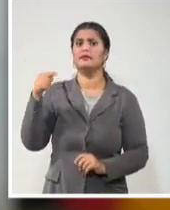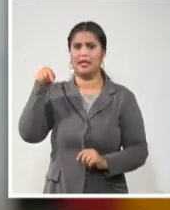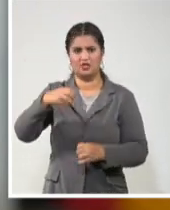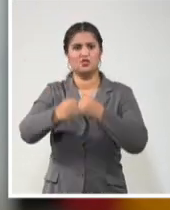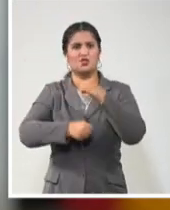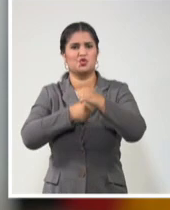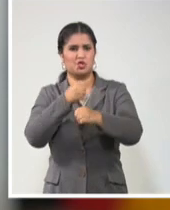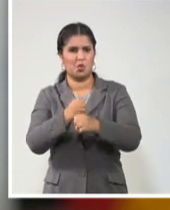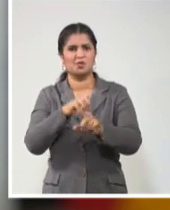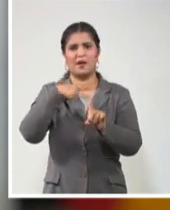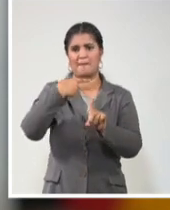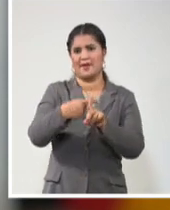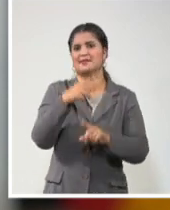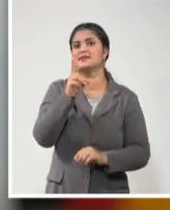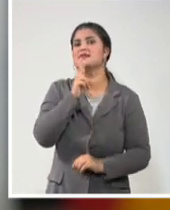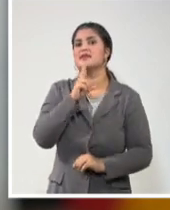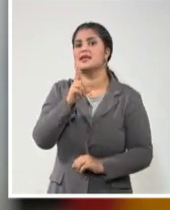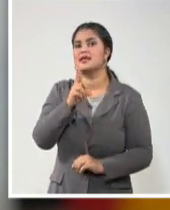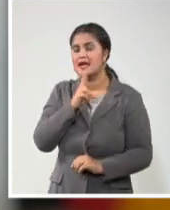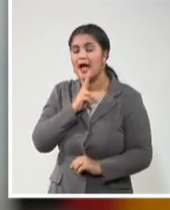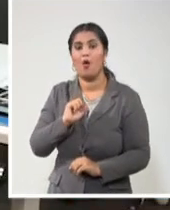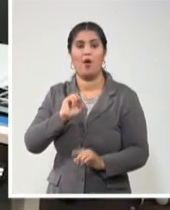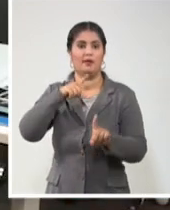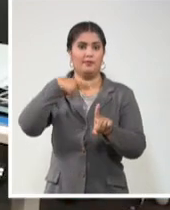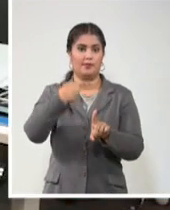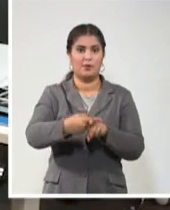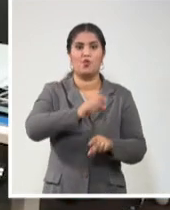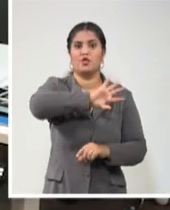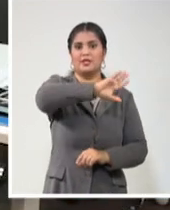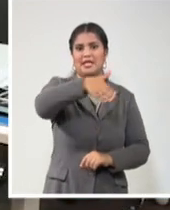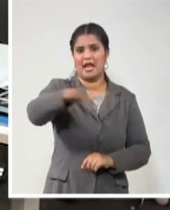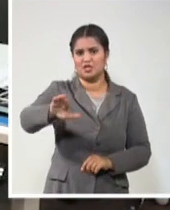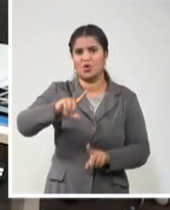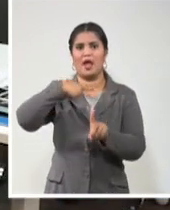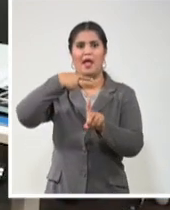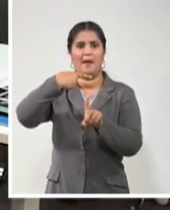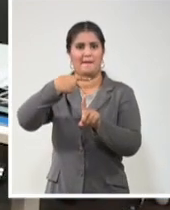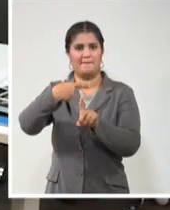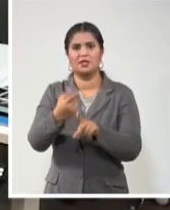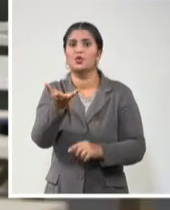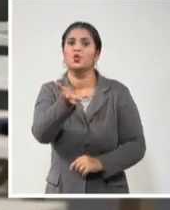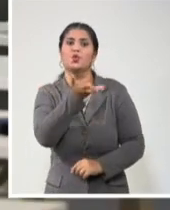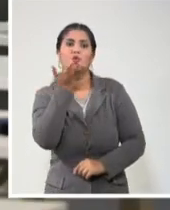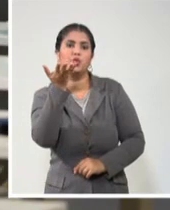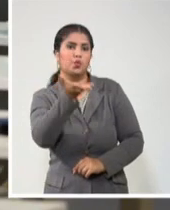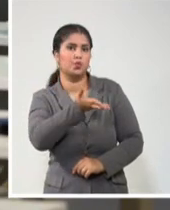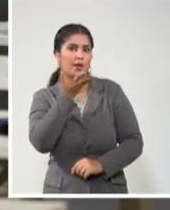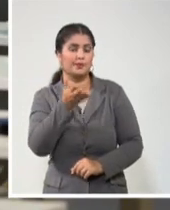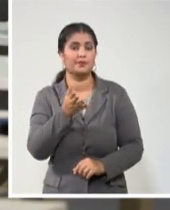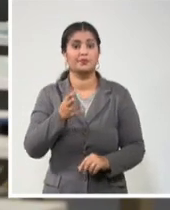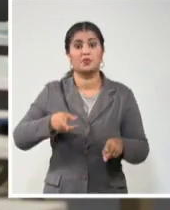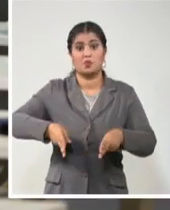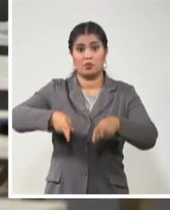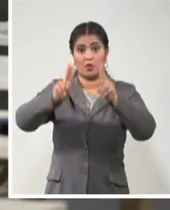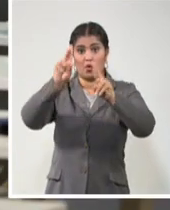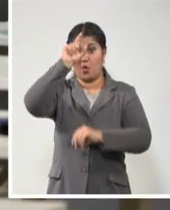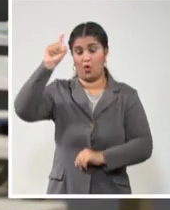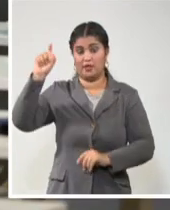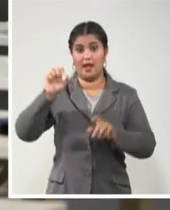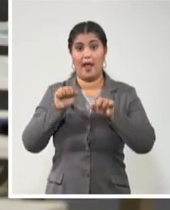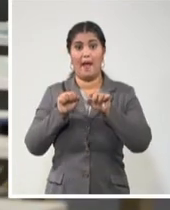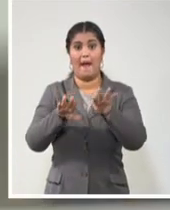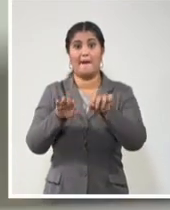la energía híbrida y energía de las olas. Al Hotel Iberostar Parque Central asistieron la embajadora de la República